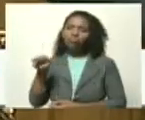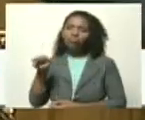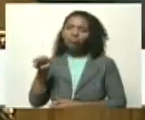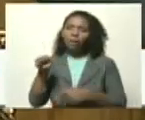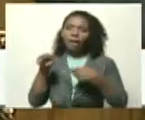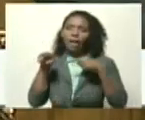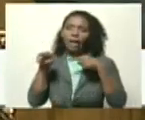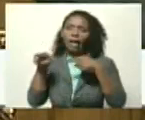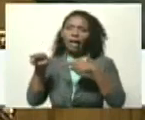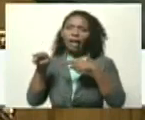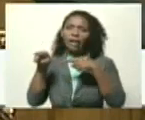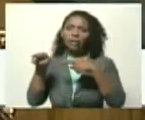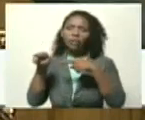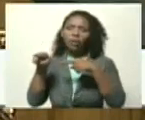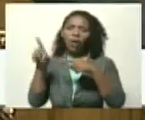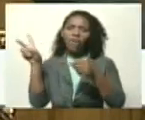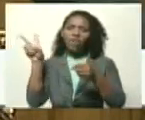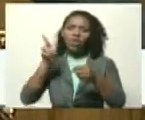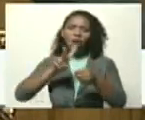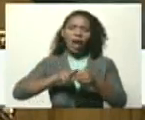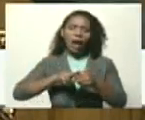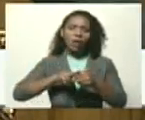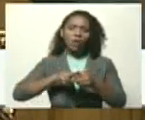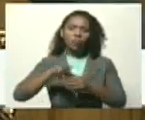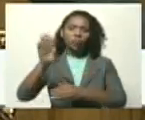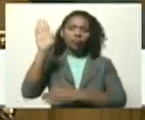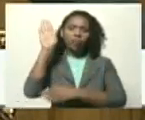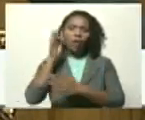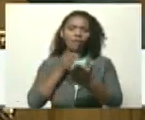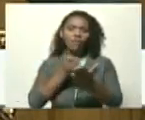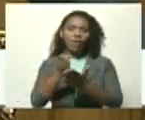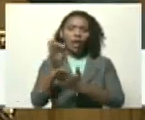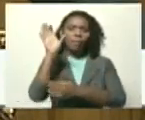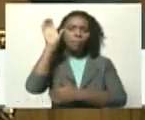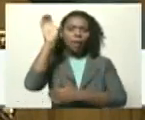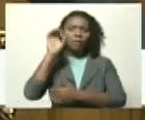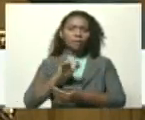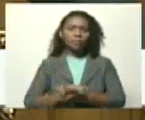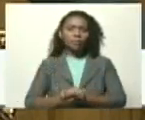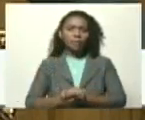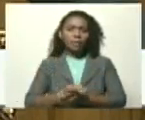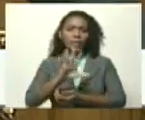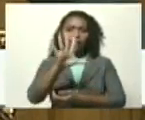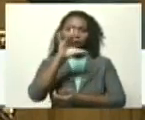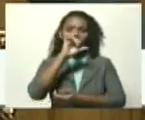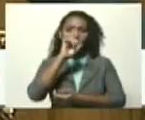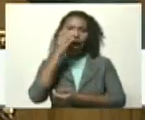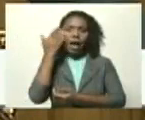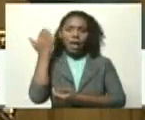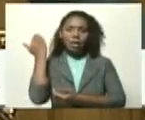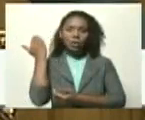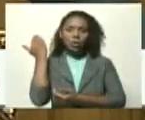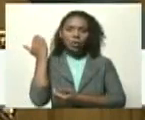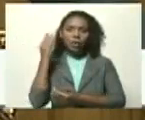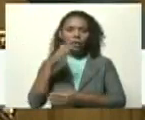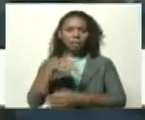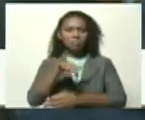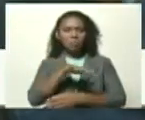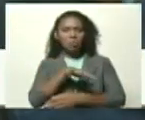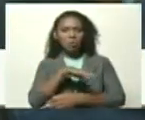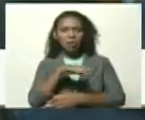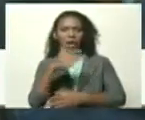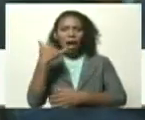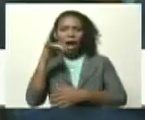esos que violaron su juramento de lealtad a la patria hace 5 años y dónde